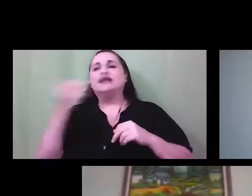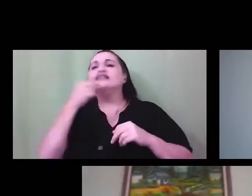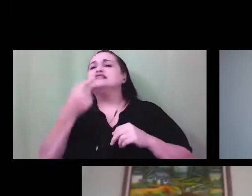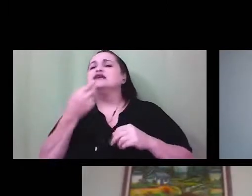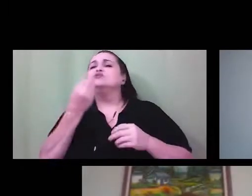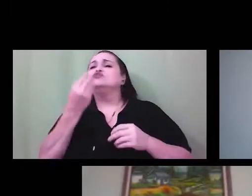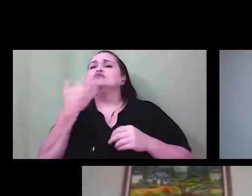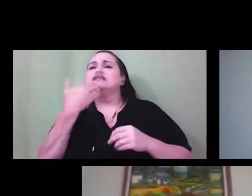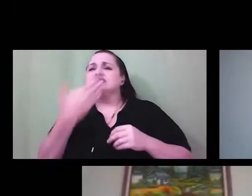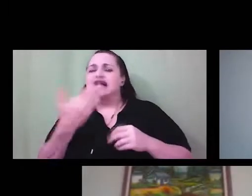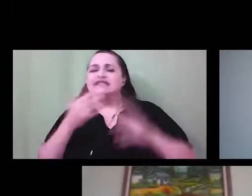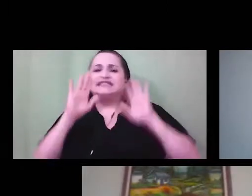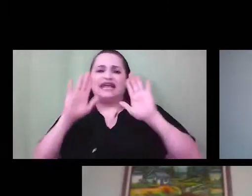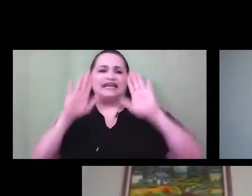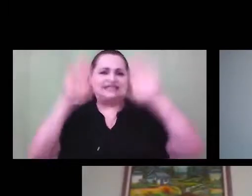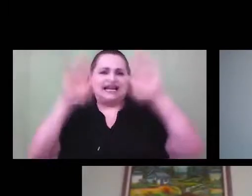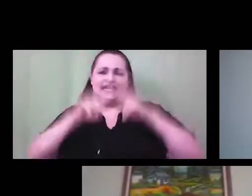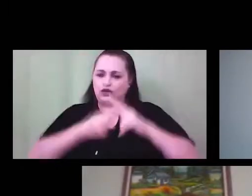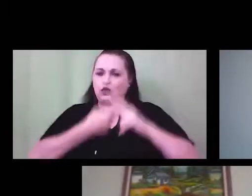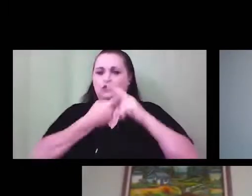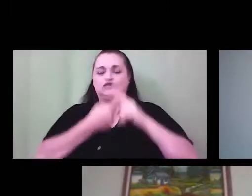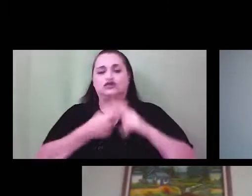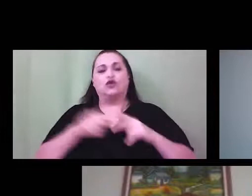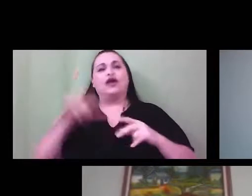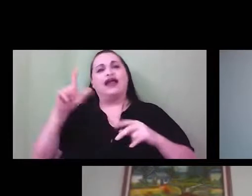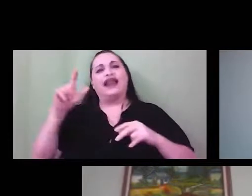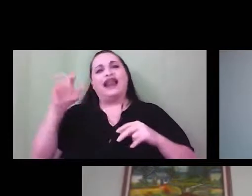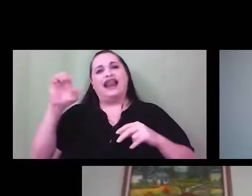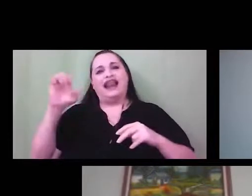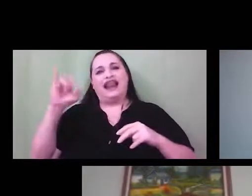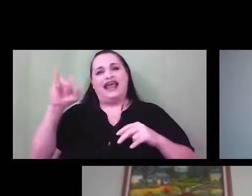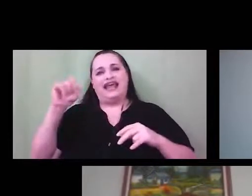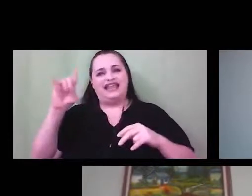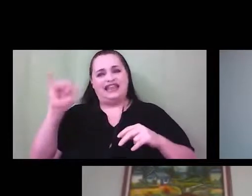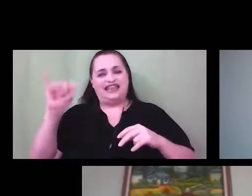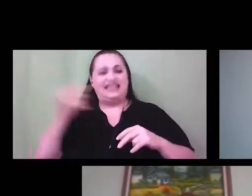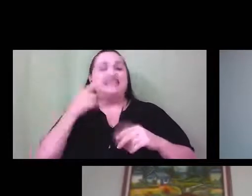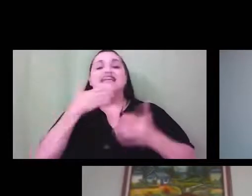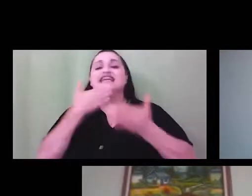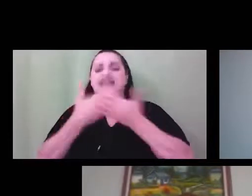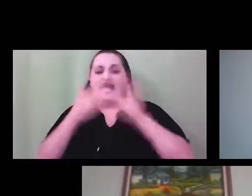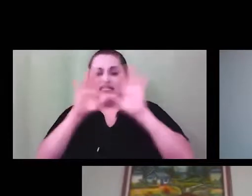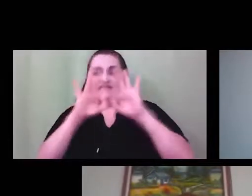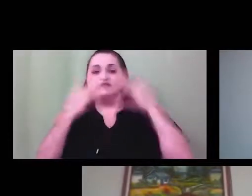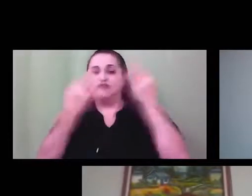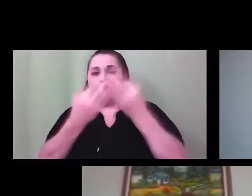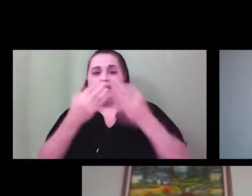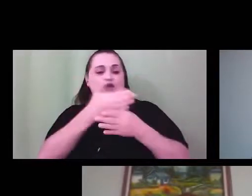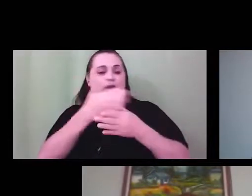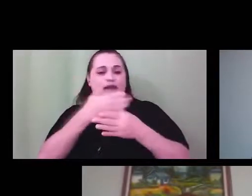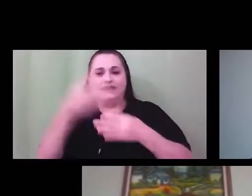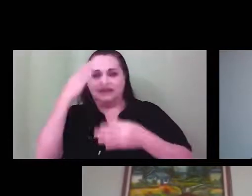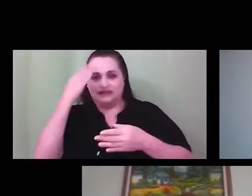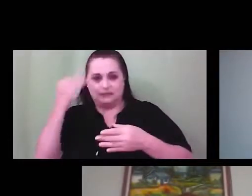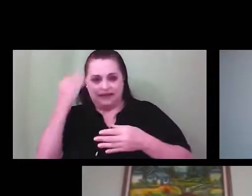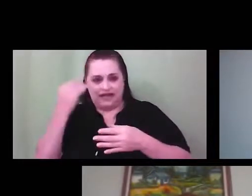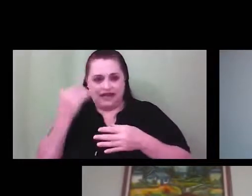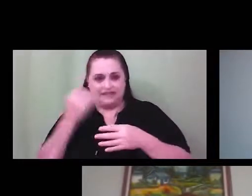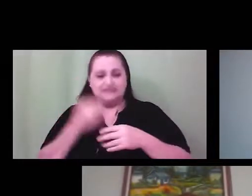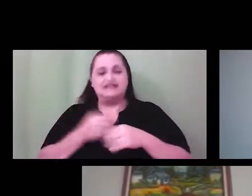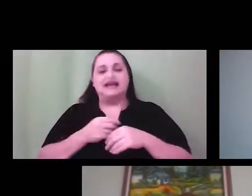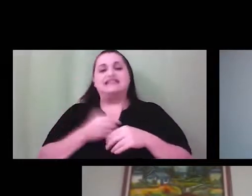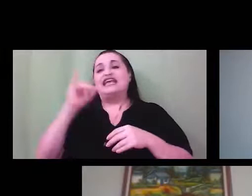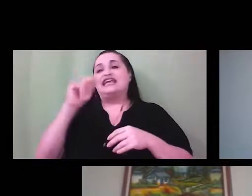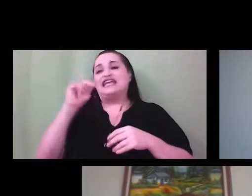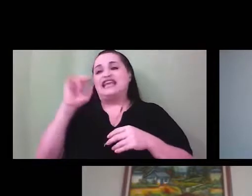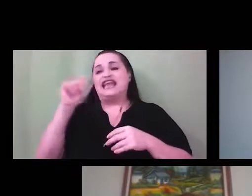excelente introducción la doña Lady Meléndez y gracias a estas familias que nos están compartiendo sus experiencias. Inesita Jiménez